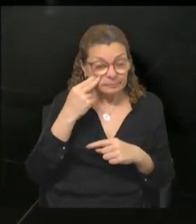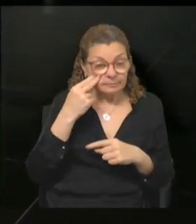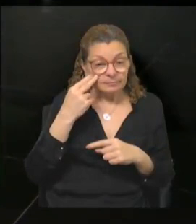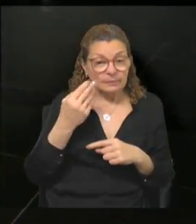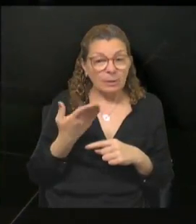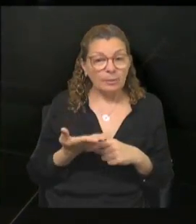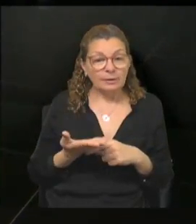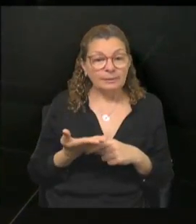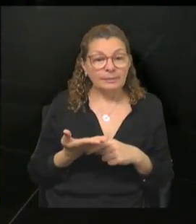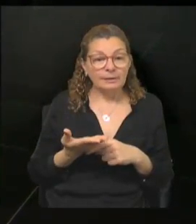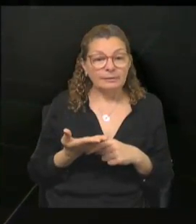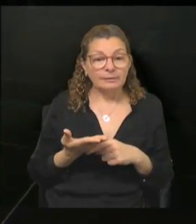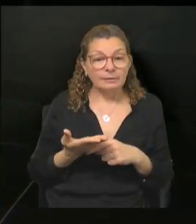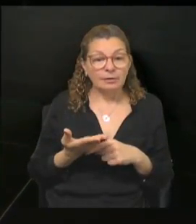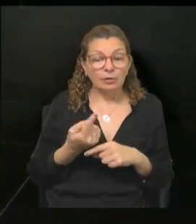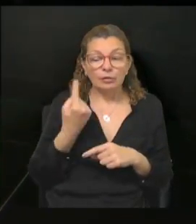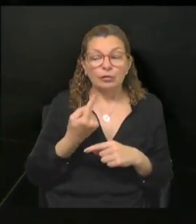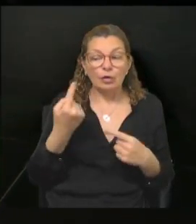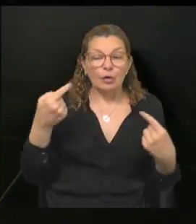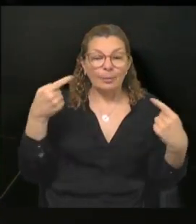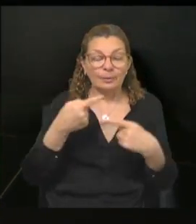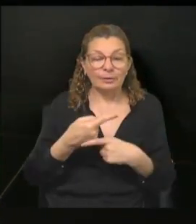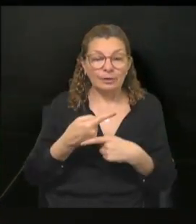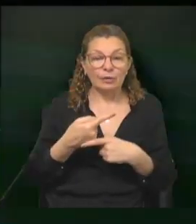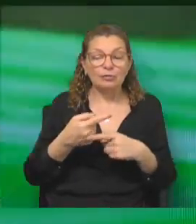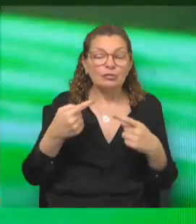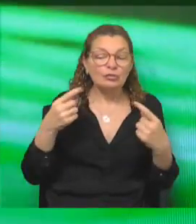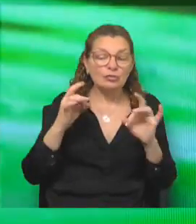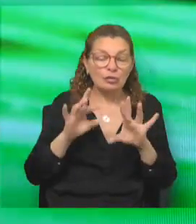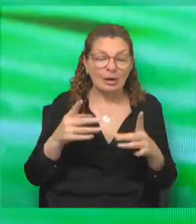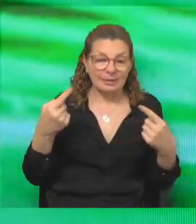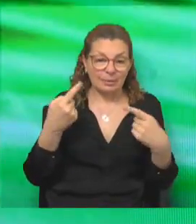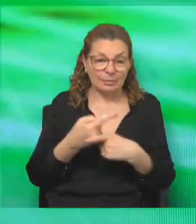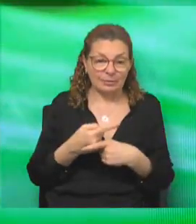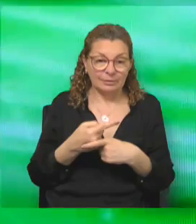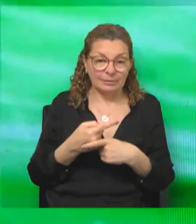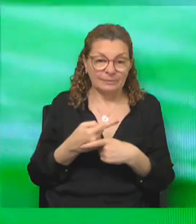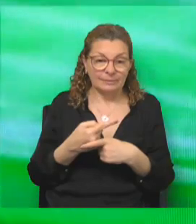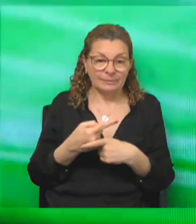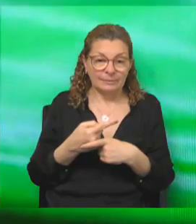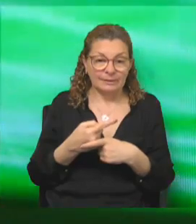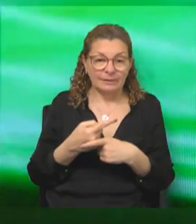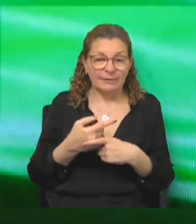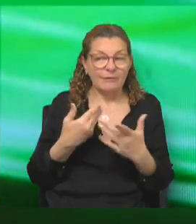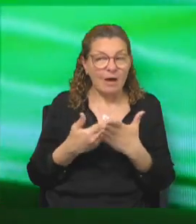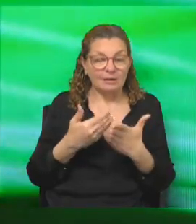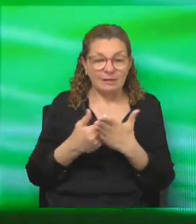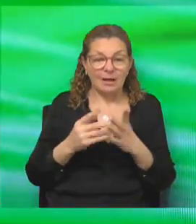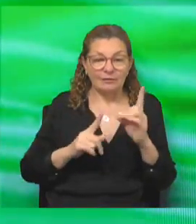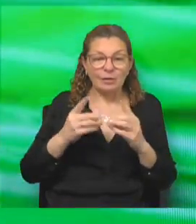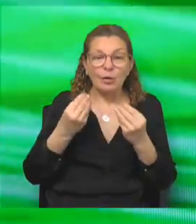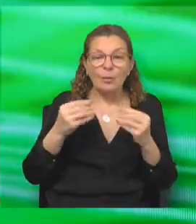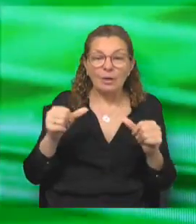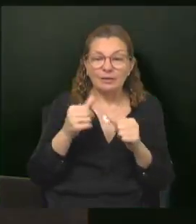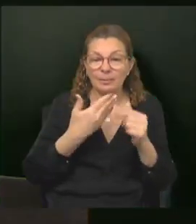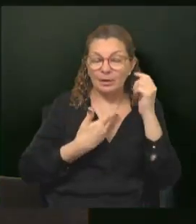que ser solo oposición y exclusivamente oposición se te deja pendiente después Cómo hacés para